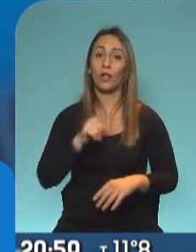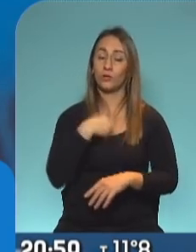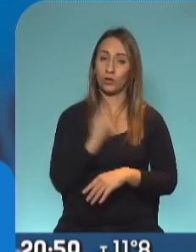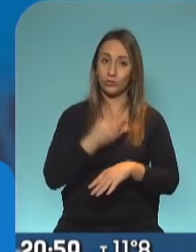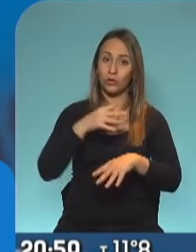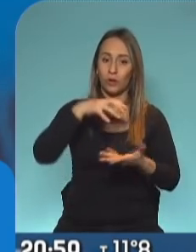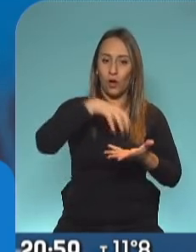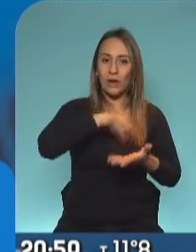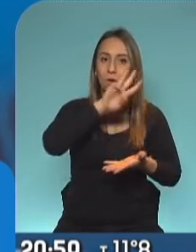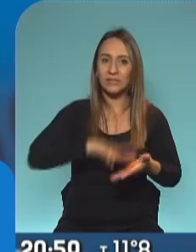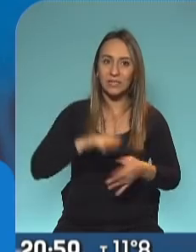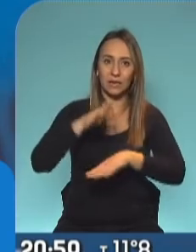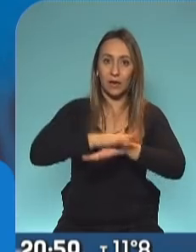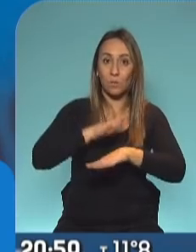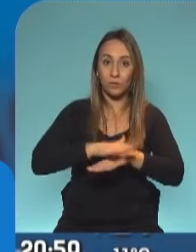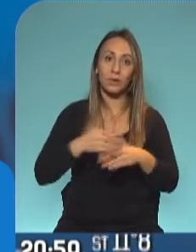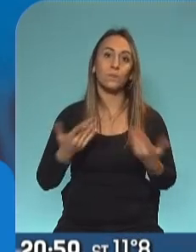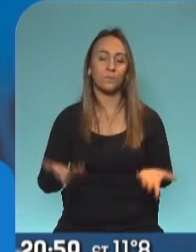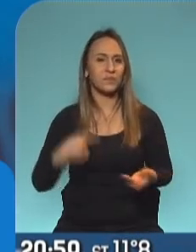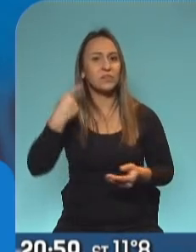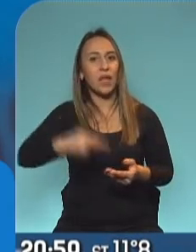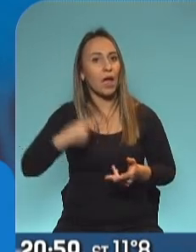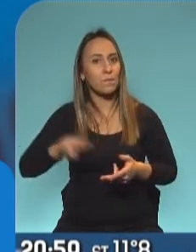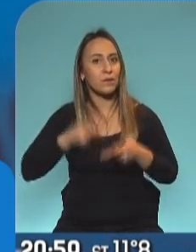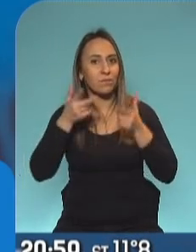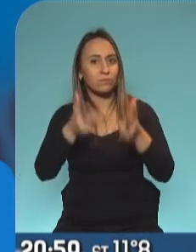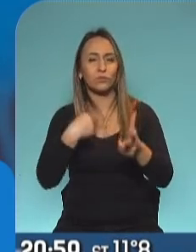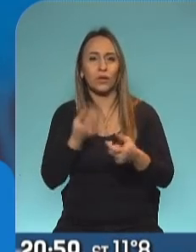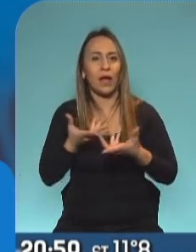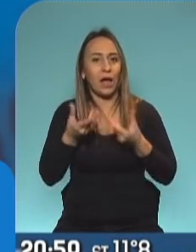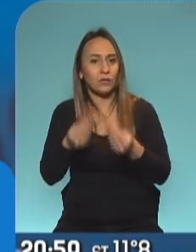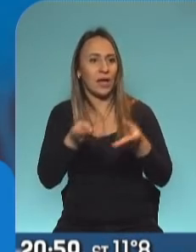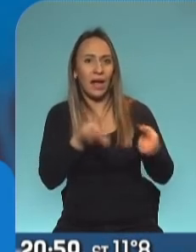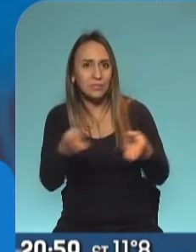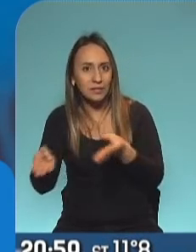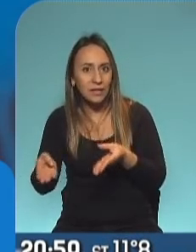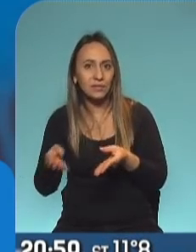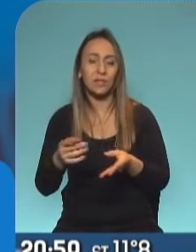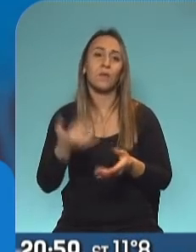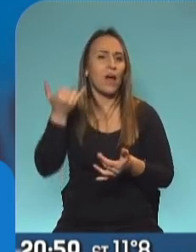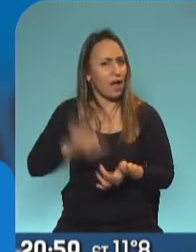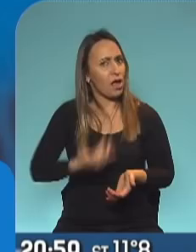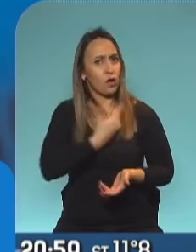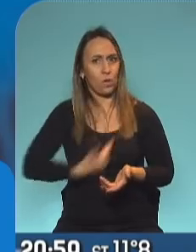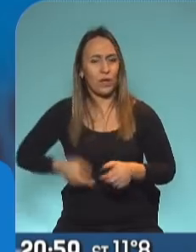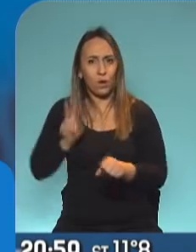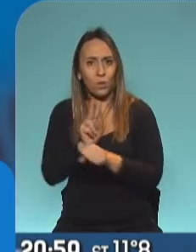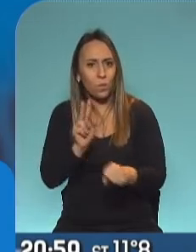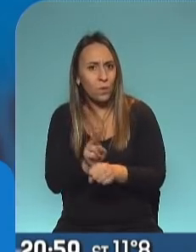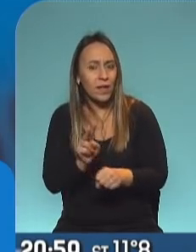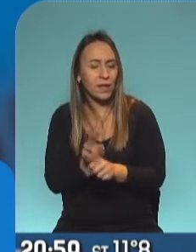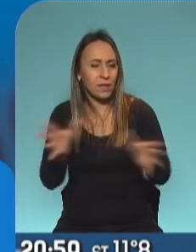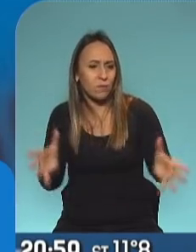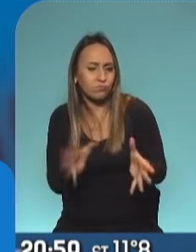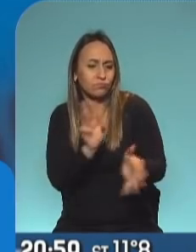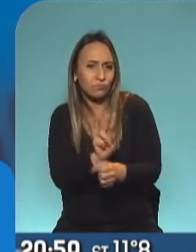responsabilidad desde el organismo. Por eso siempre digo que estamos asistiendo a un tiempo donde hay un gobierno que nos cuida, que nos protege, no solo en